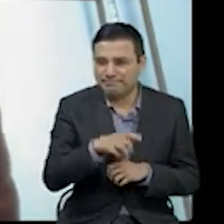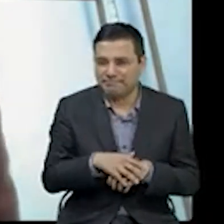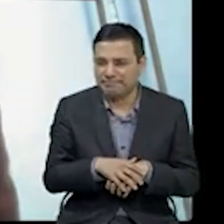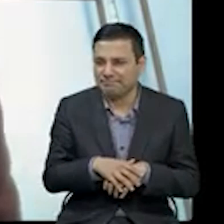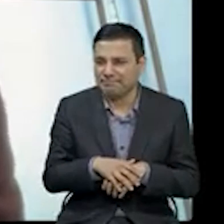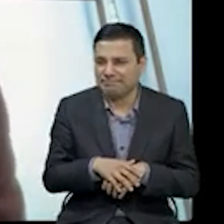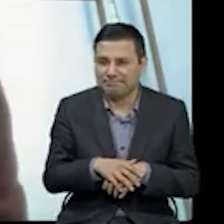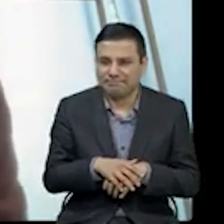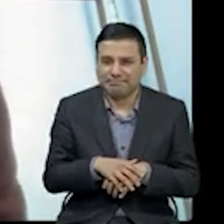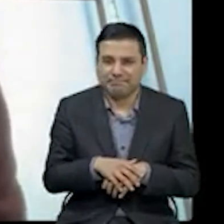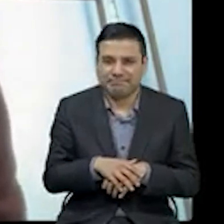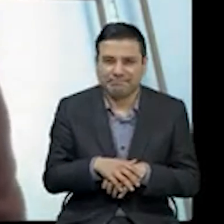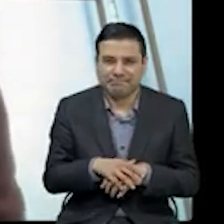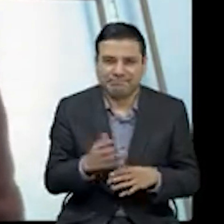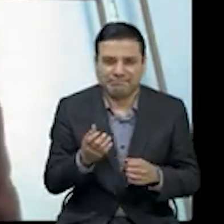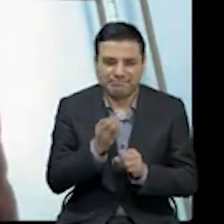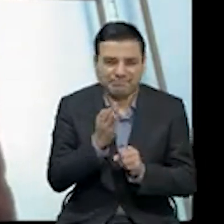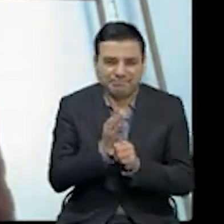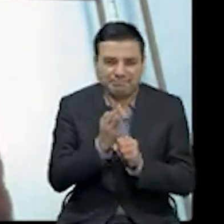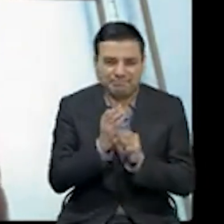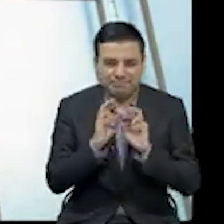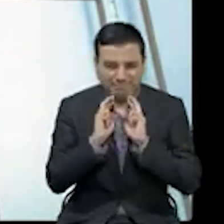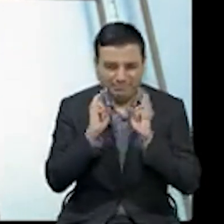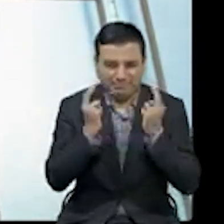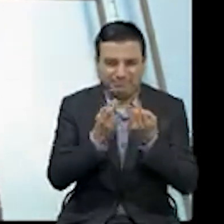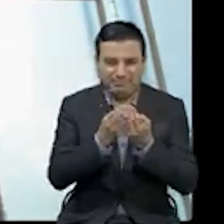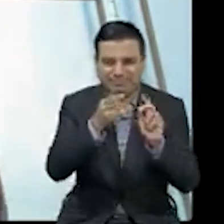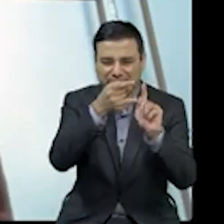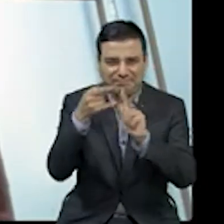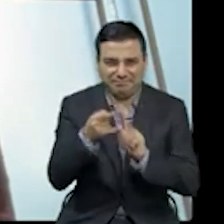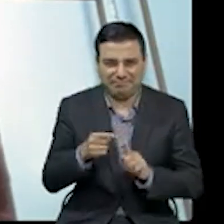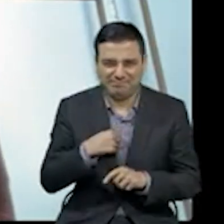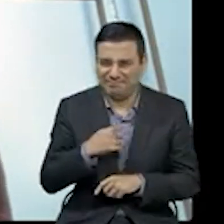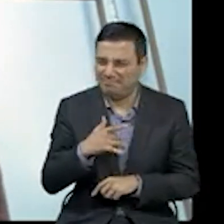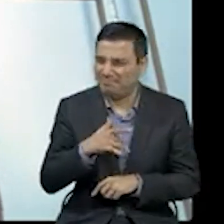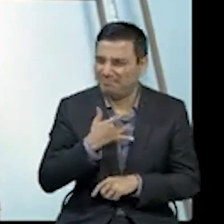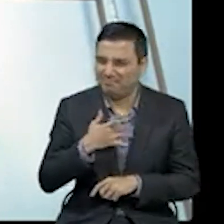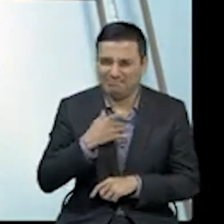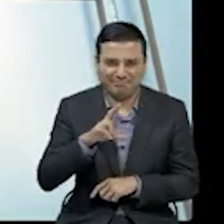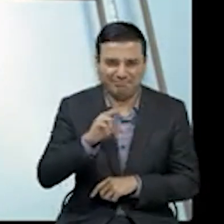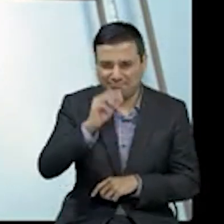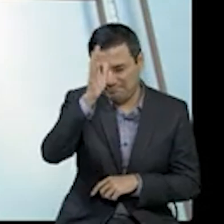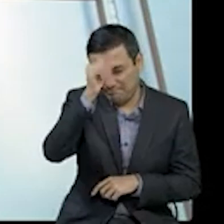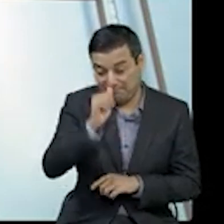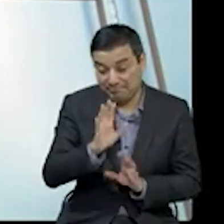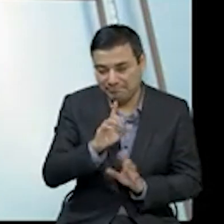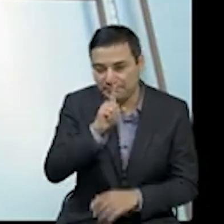también de manera discrecional y que yo he manifestado que no comparto.